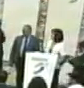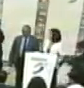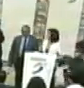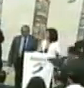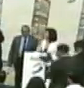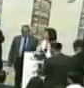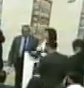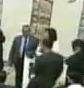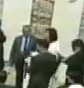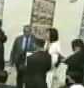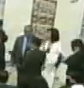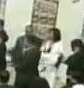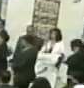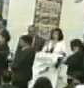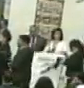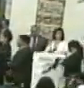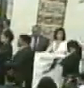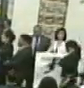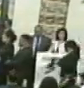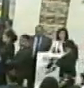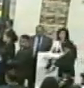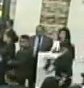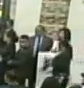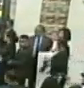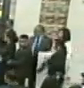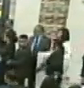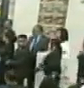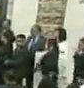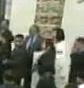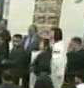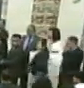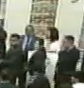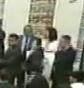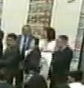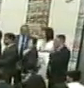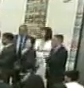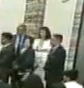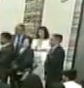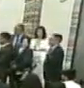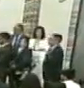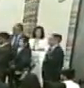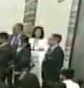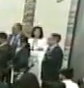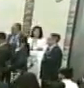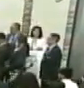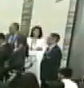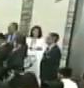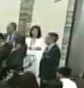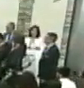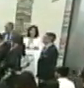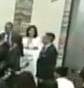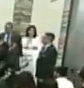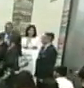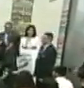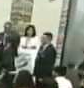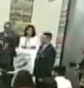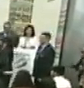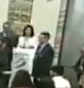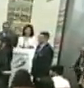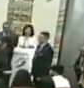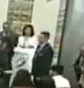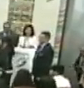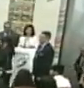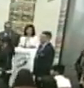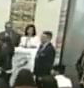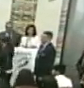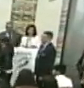El jefe de Estado se encuentra en este momento en compañía del vicepresidente sectorial para la comunicación, cultura y turismo, Freddy Ñáñez. Premio único Simón